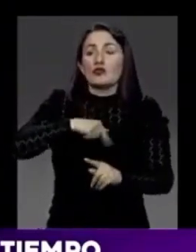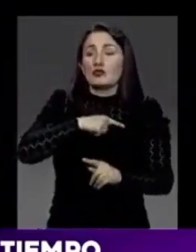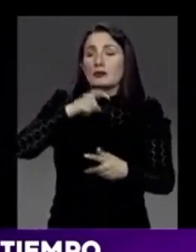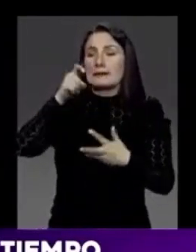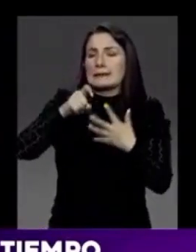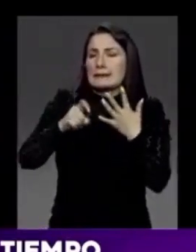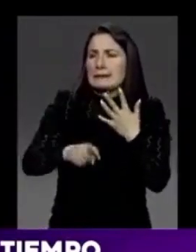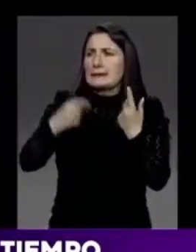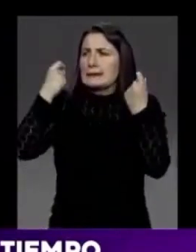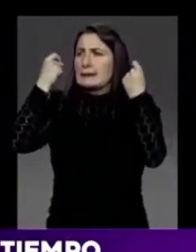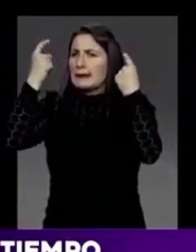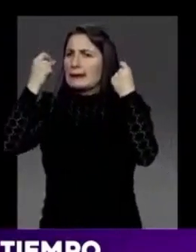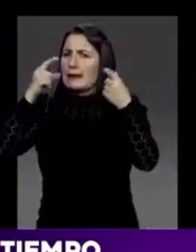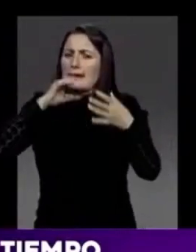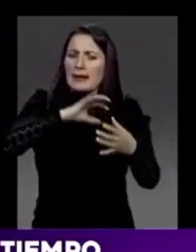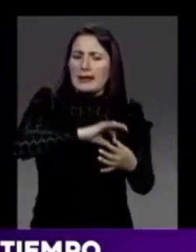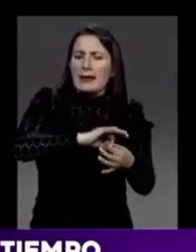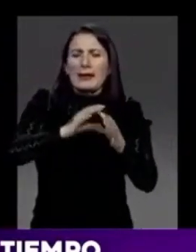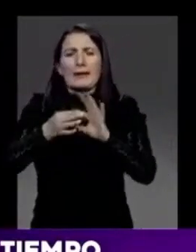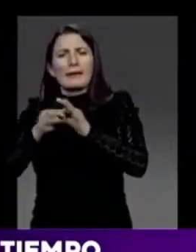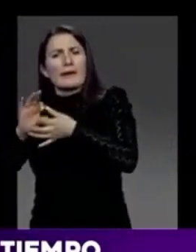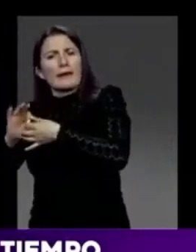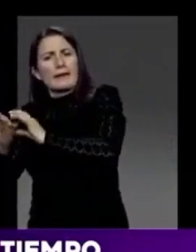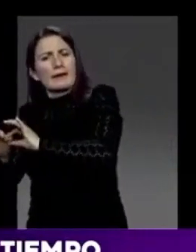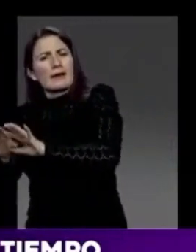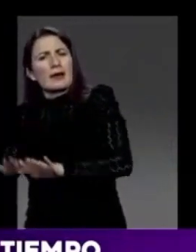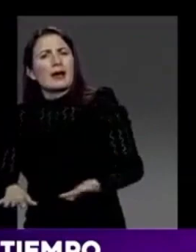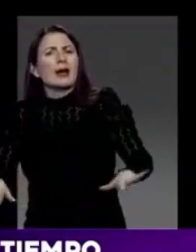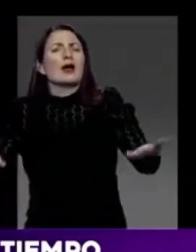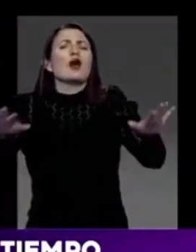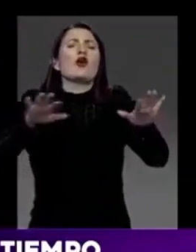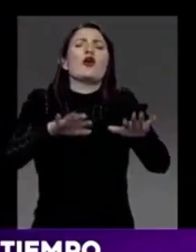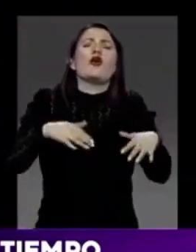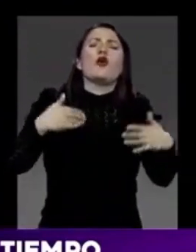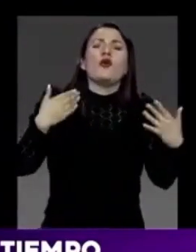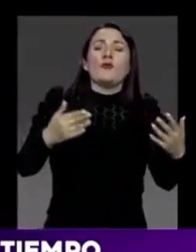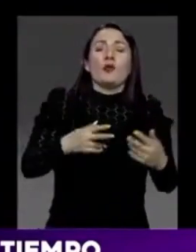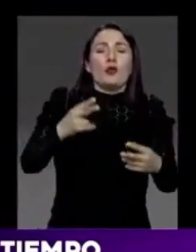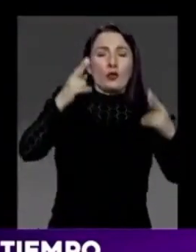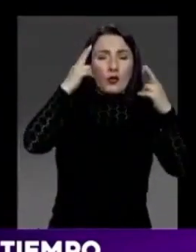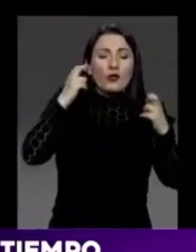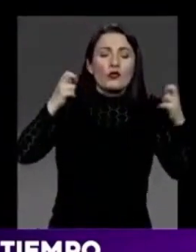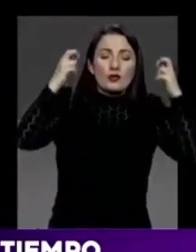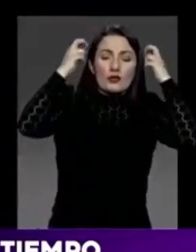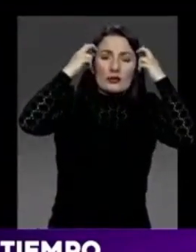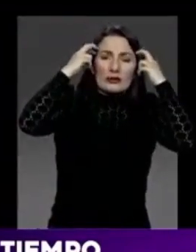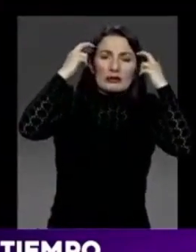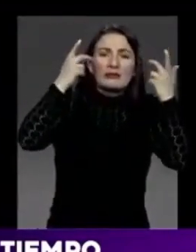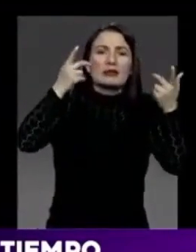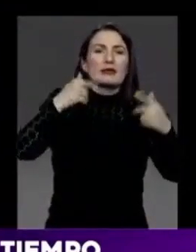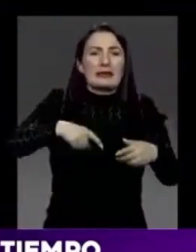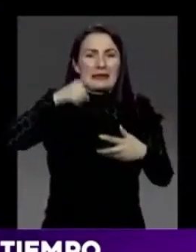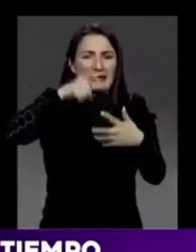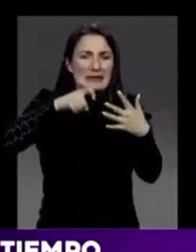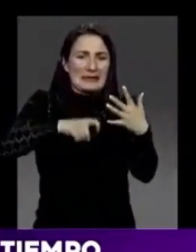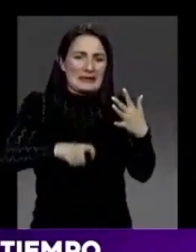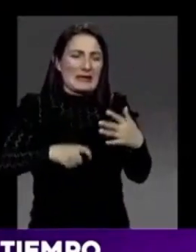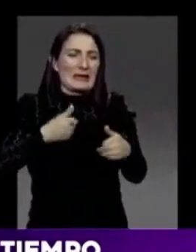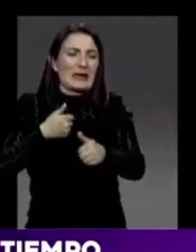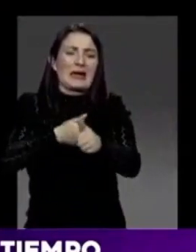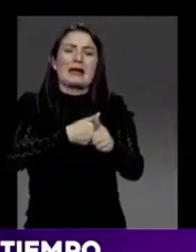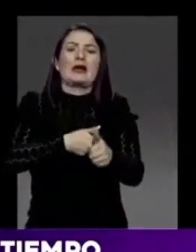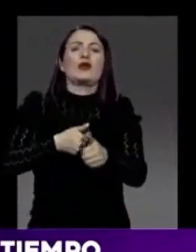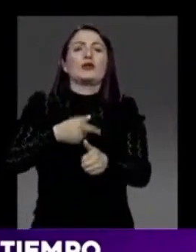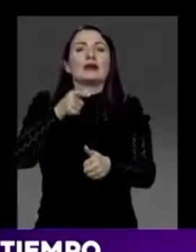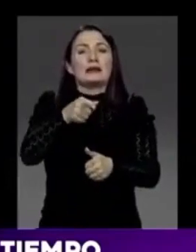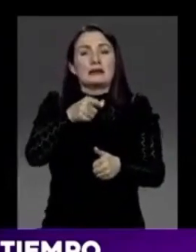comprendamos que las cadenas se articulan a partir del conocimiento de la necesidad de cada región y en